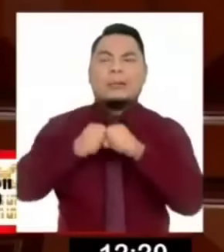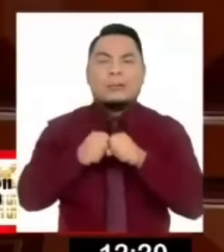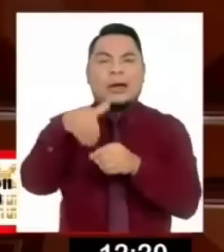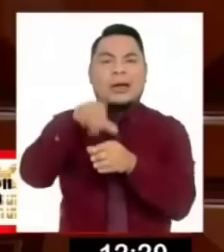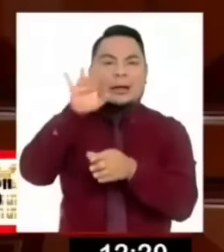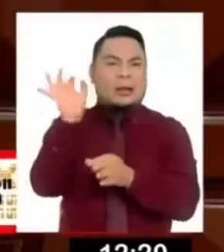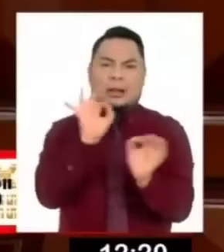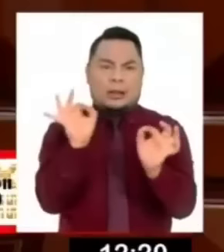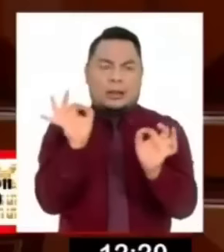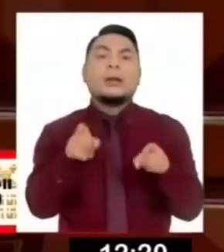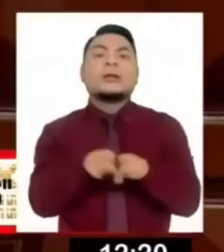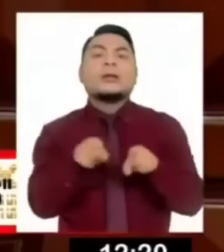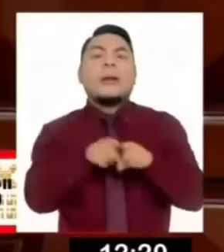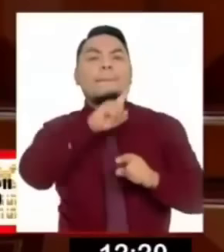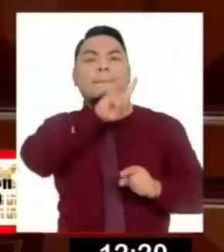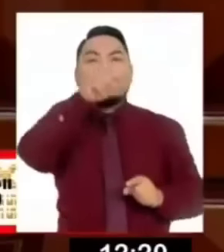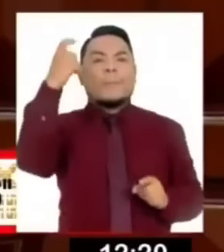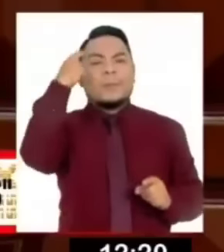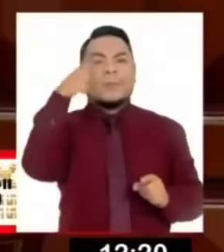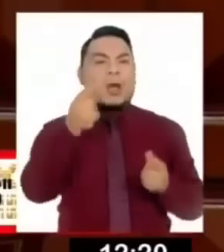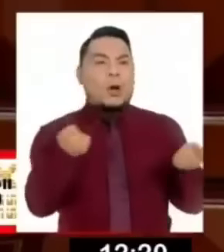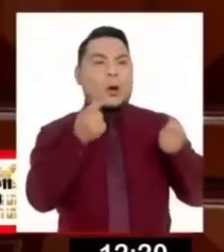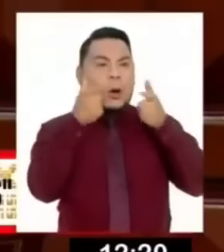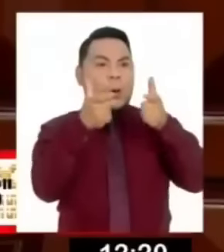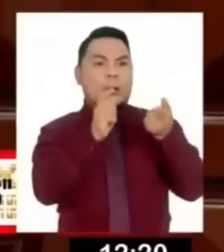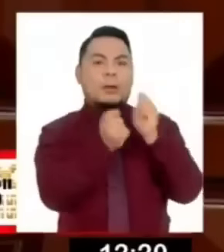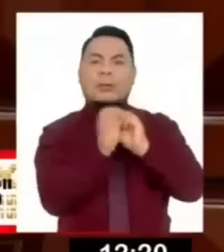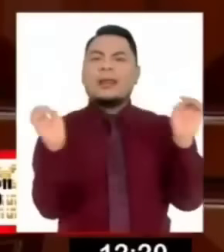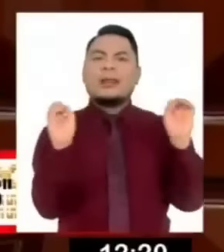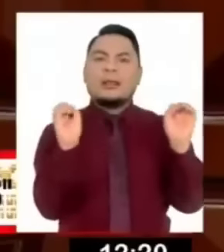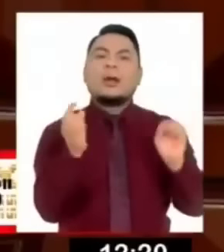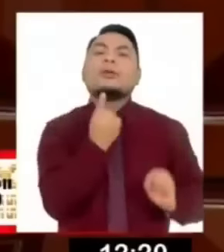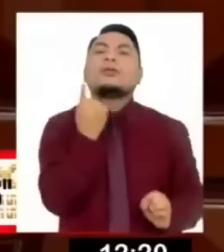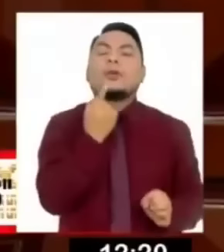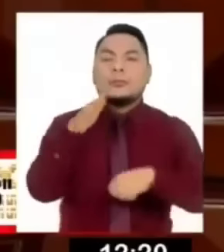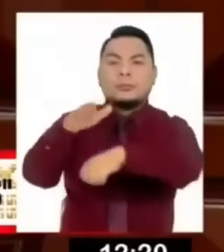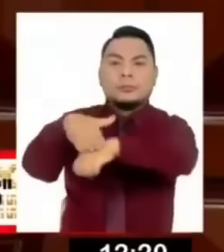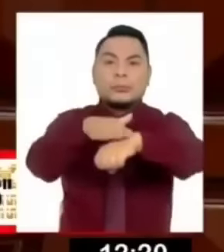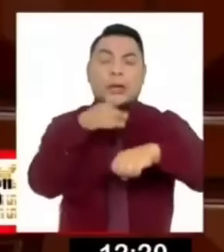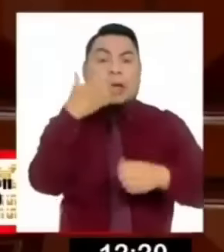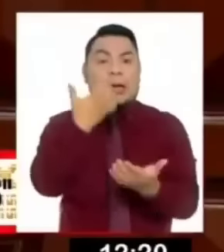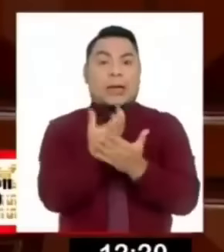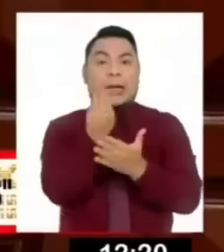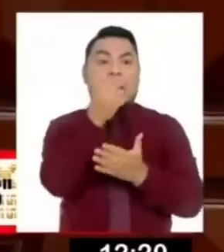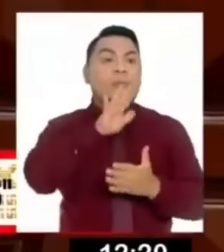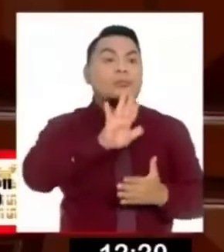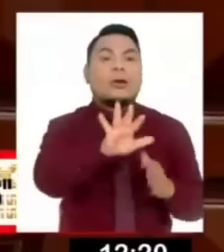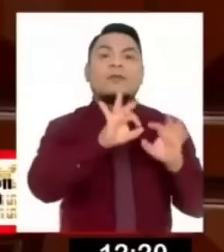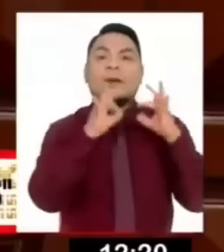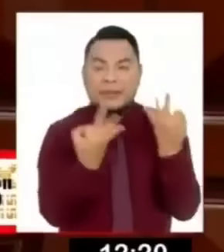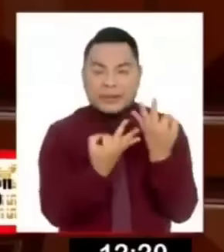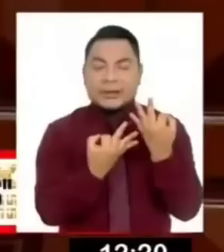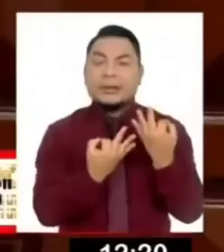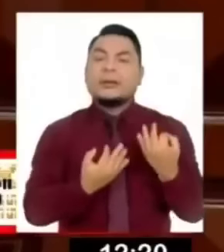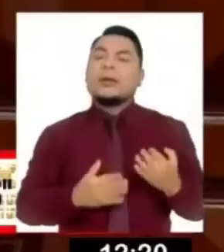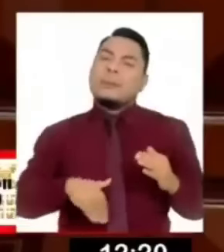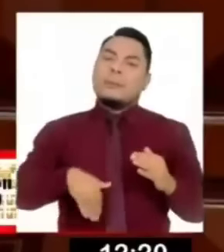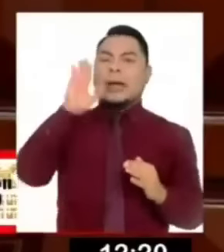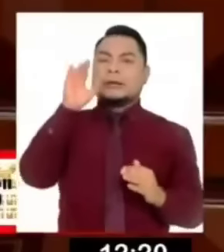economía, ni hacer una política de control de cambios. Solo queremos que la economía de las familias, sobre